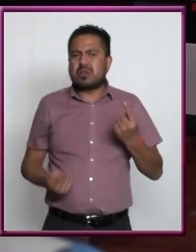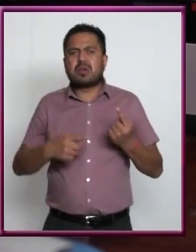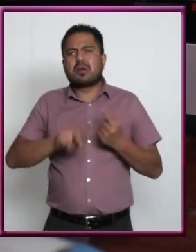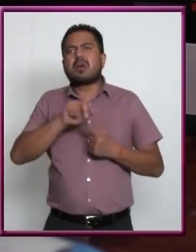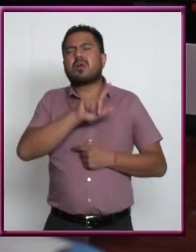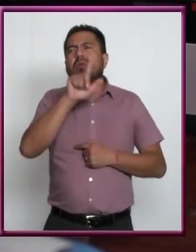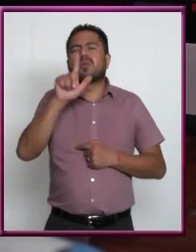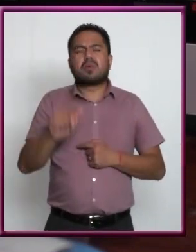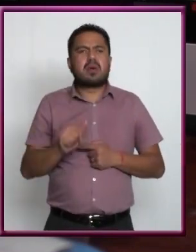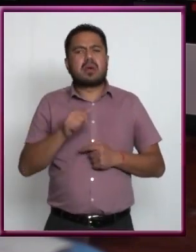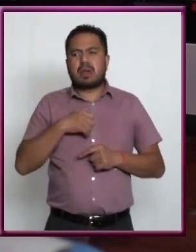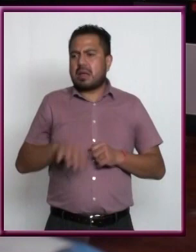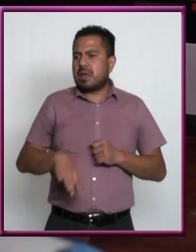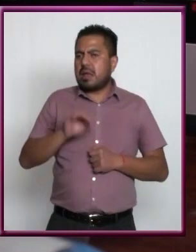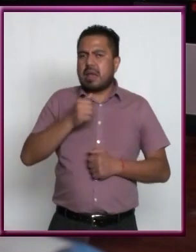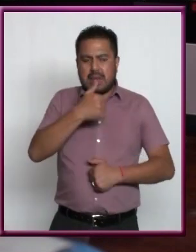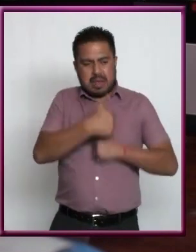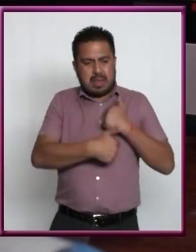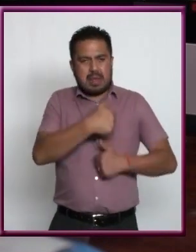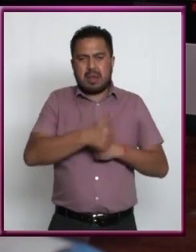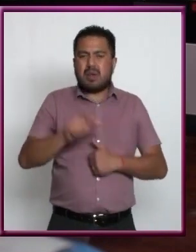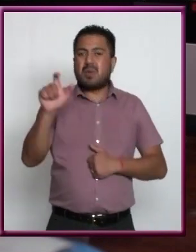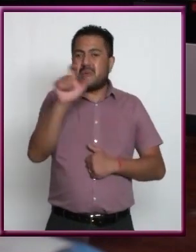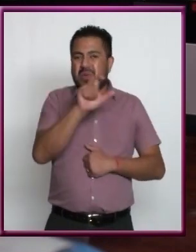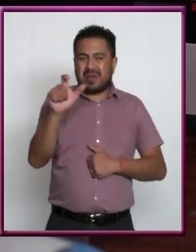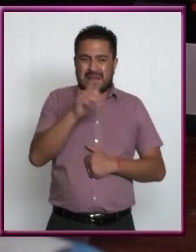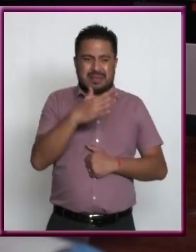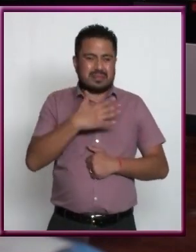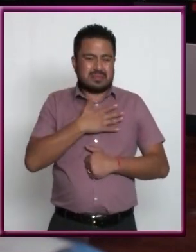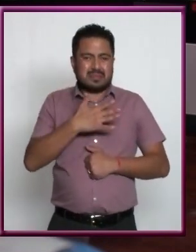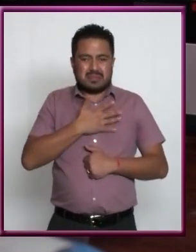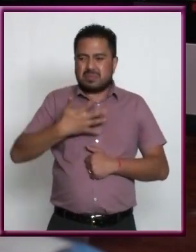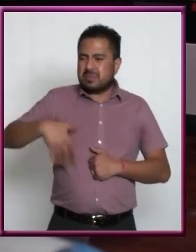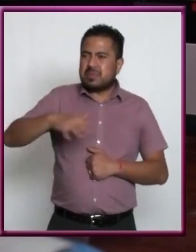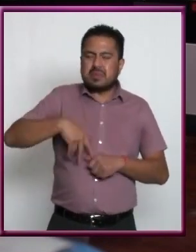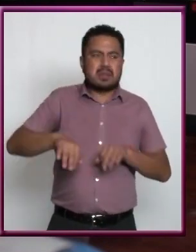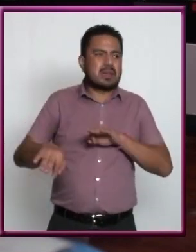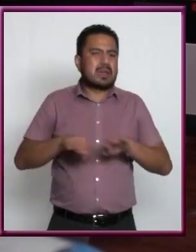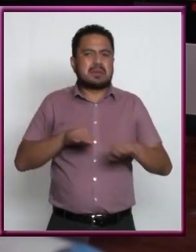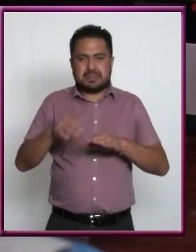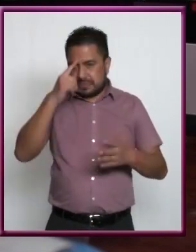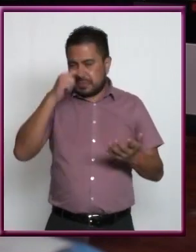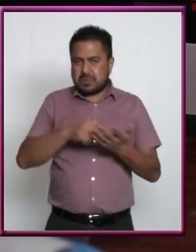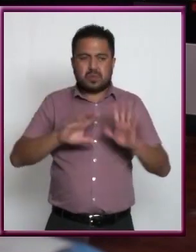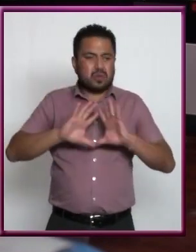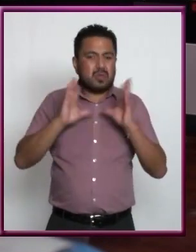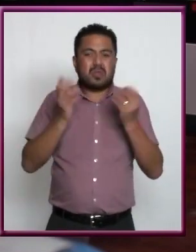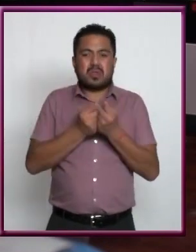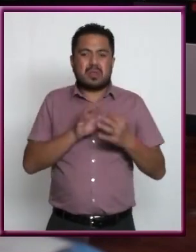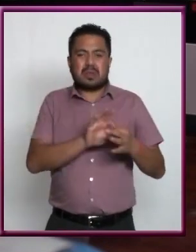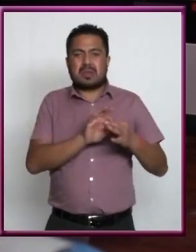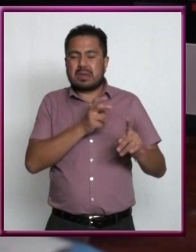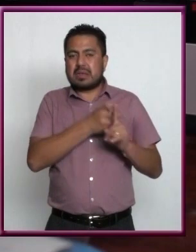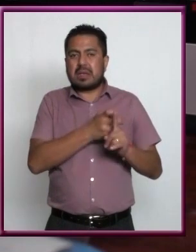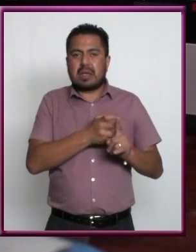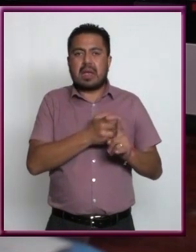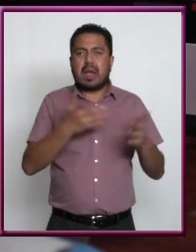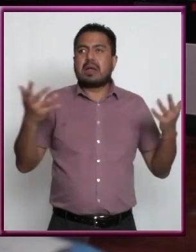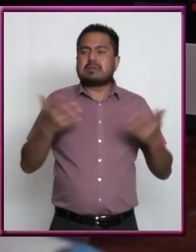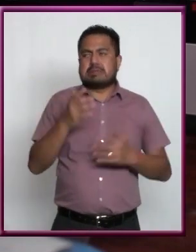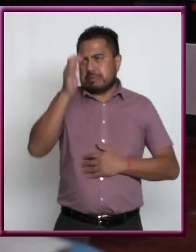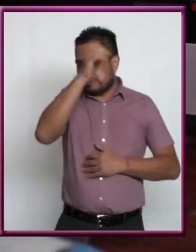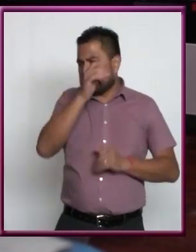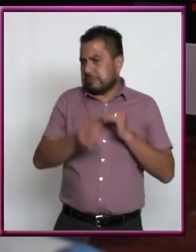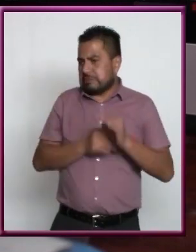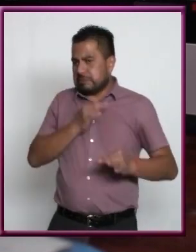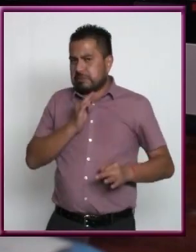pero luego a la hora de elegir la carrera, a la hora de buscar trabajo, creo que todo iba encaminado. Yo hice ciencias